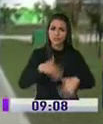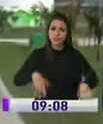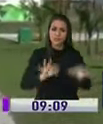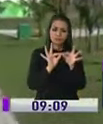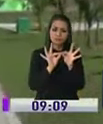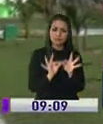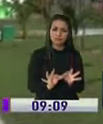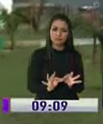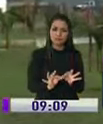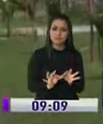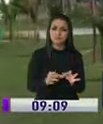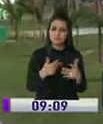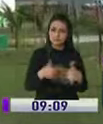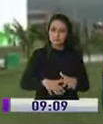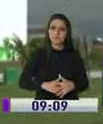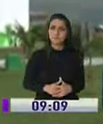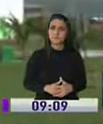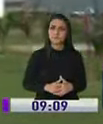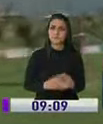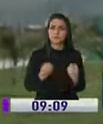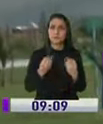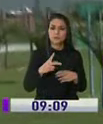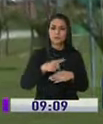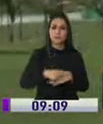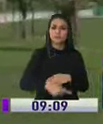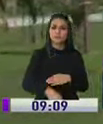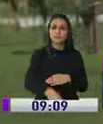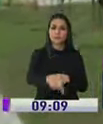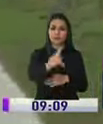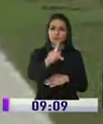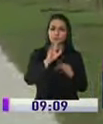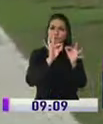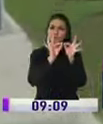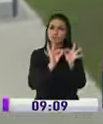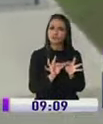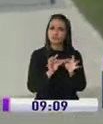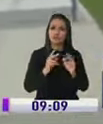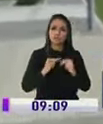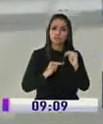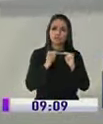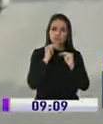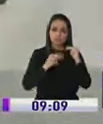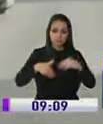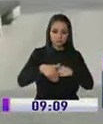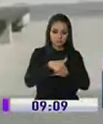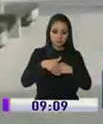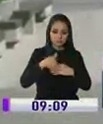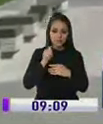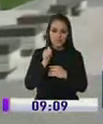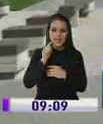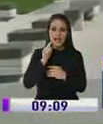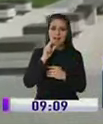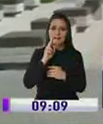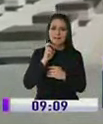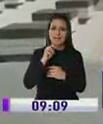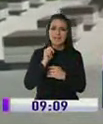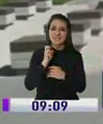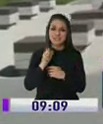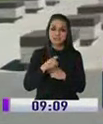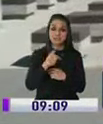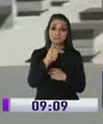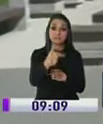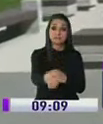intervención tan bonita que se ha realizado aquí. ¿Cuántos kilómetros más o menos tiene la intervención? Es decir, ¿va desde la Isaac Albeniz hasta dónde y tal vez se